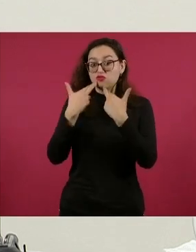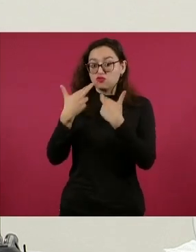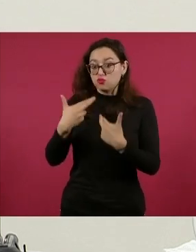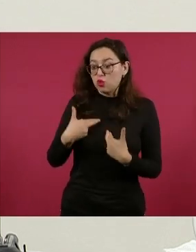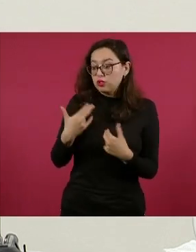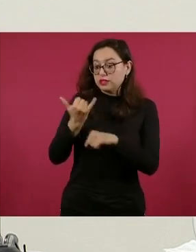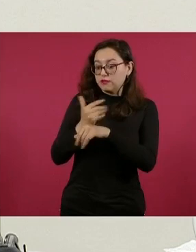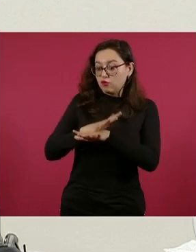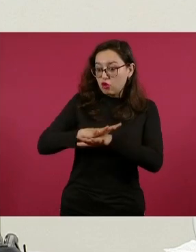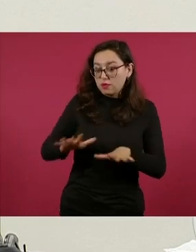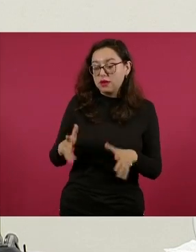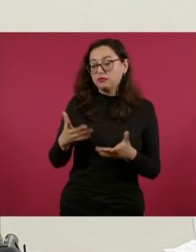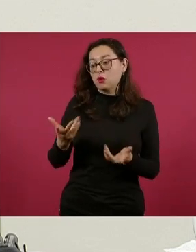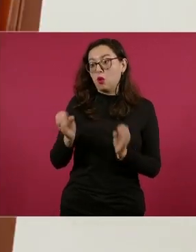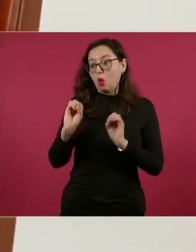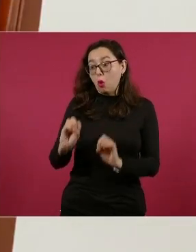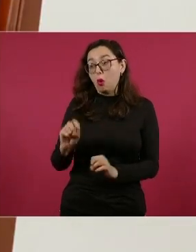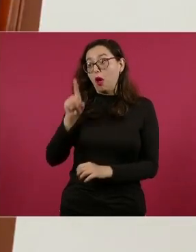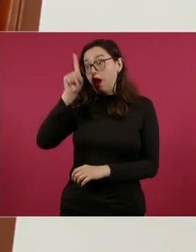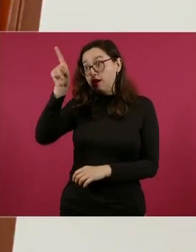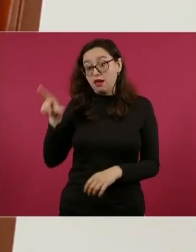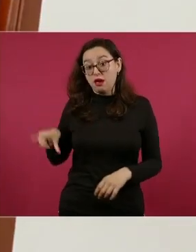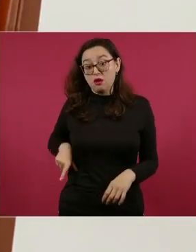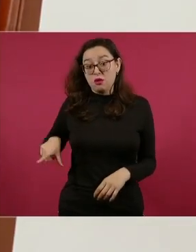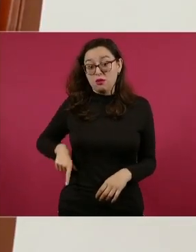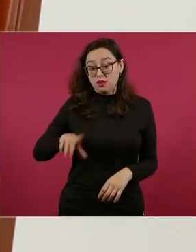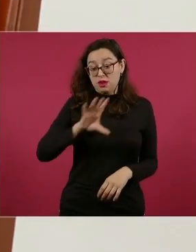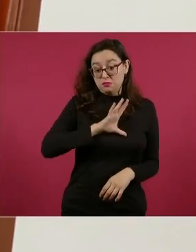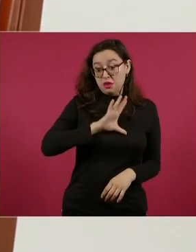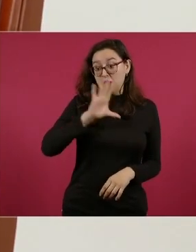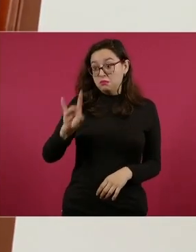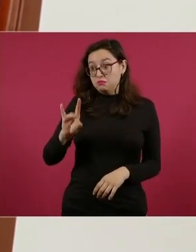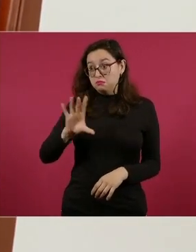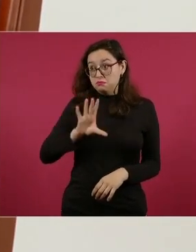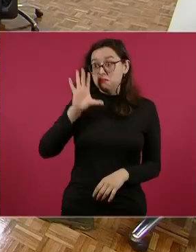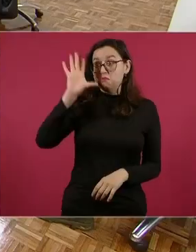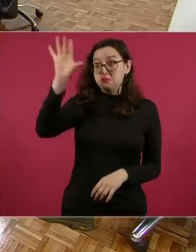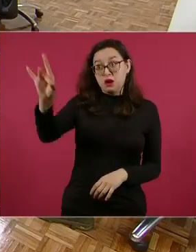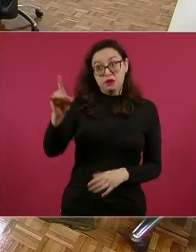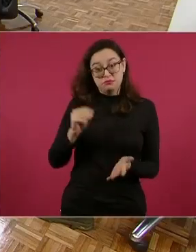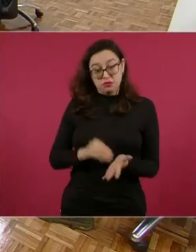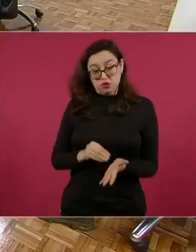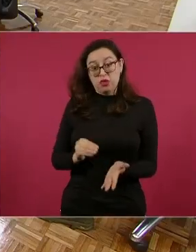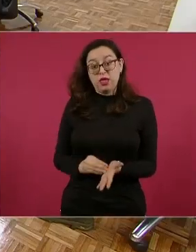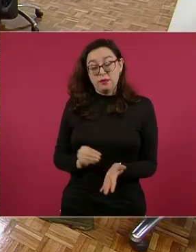informando a su gobierno que sigue en pie nuestra solicitud